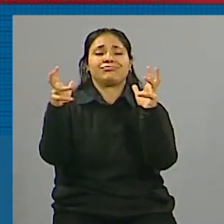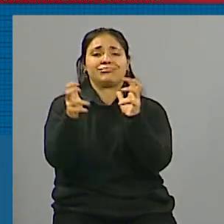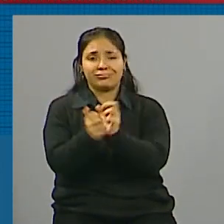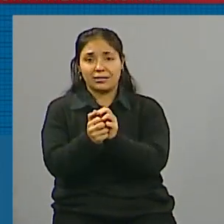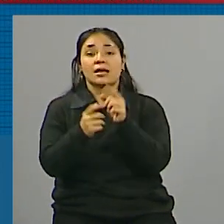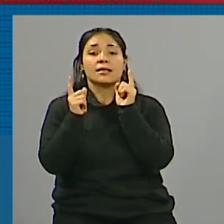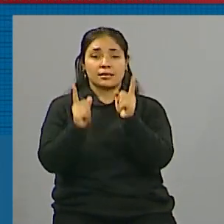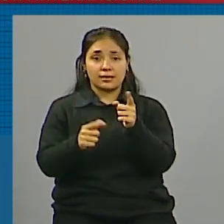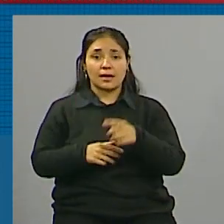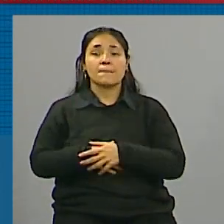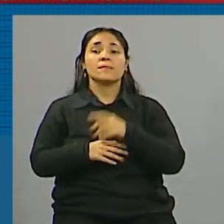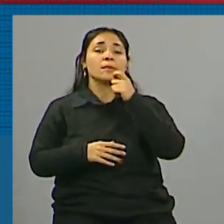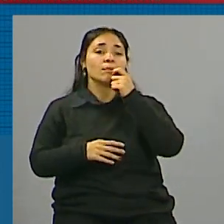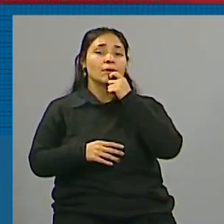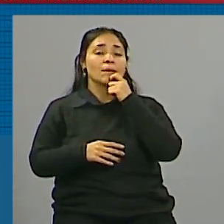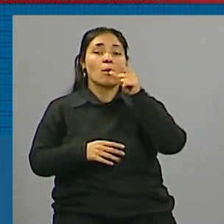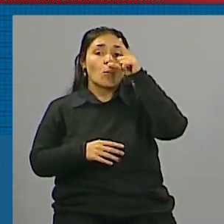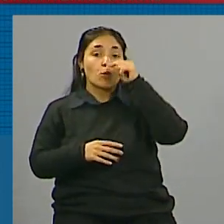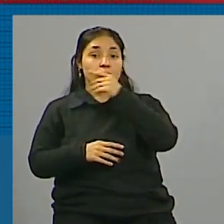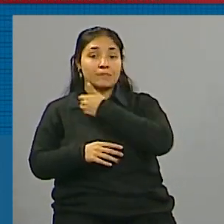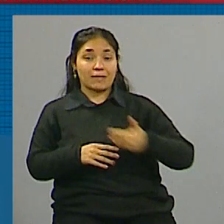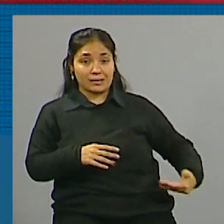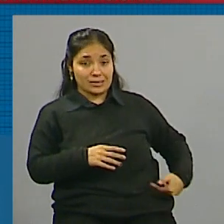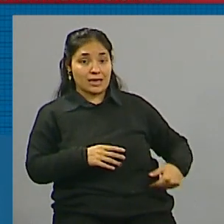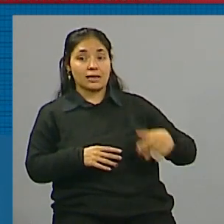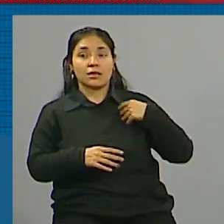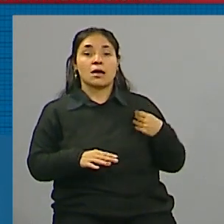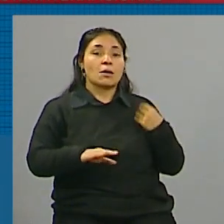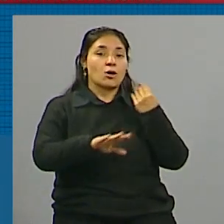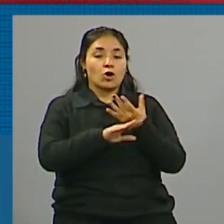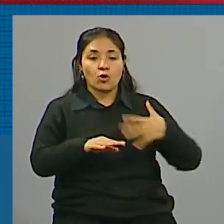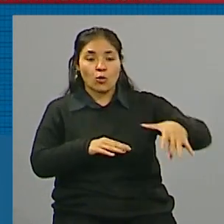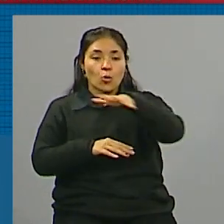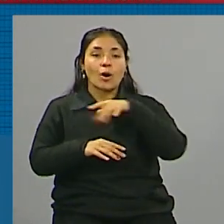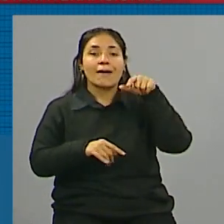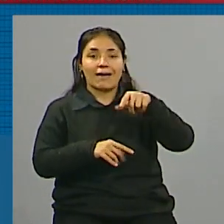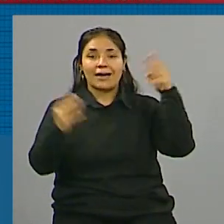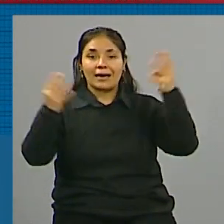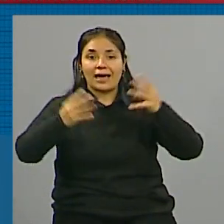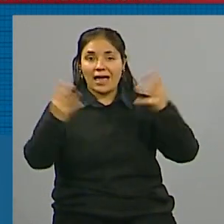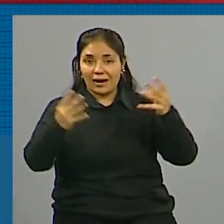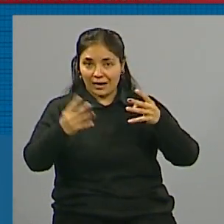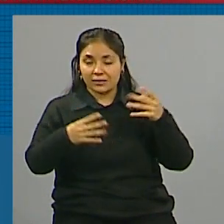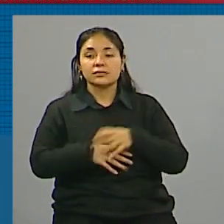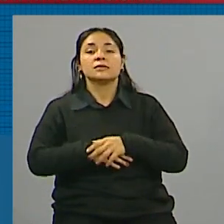el propio Vladimir Putin visitó zonas donde se dio combate, y eso fue entendido por